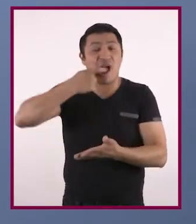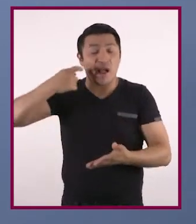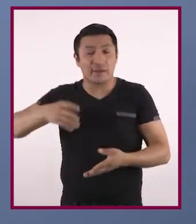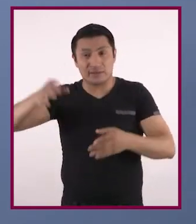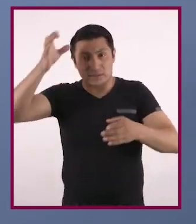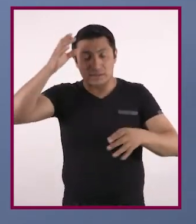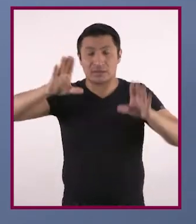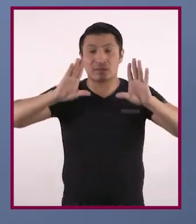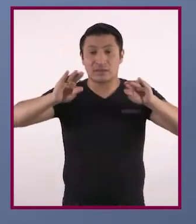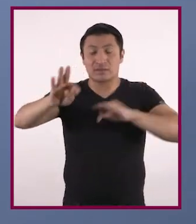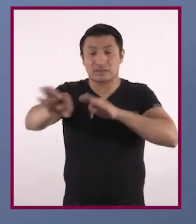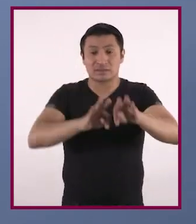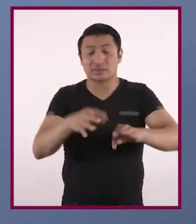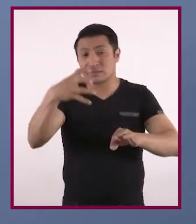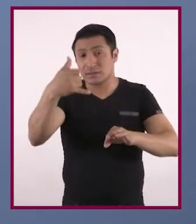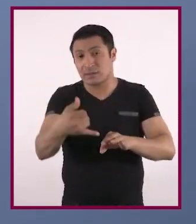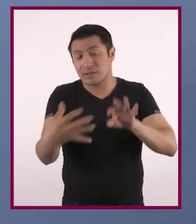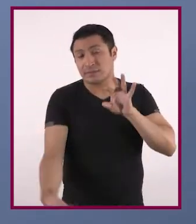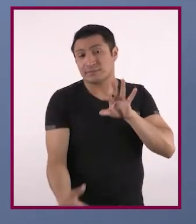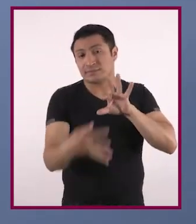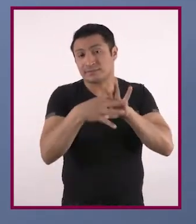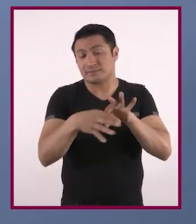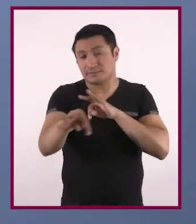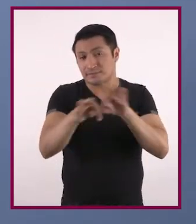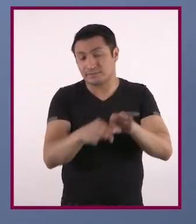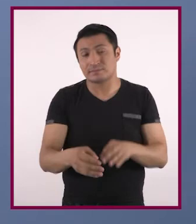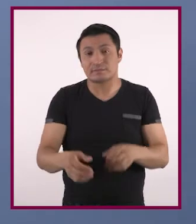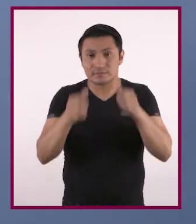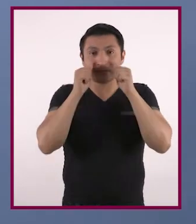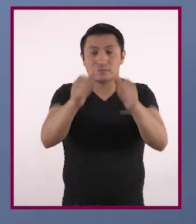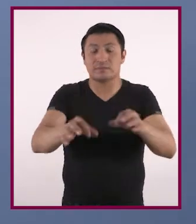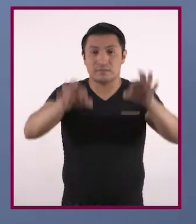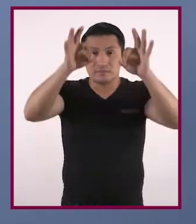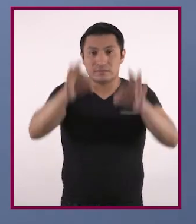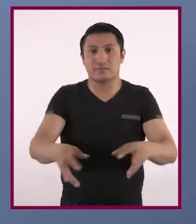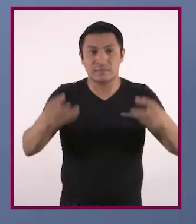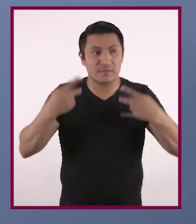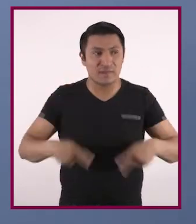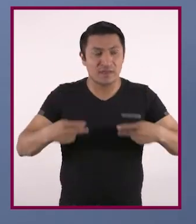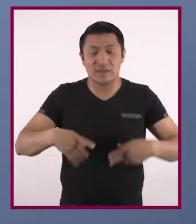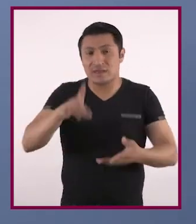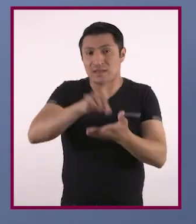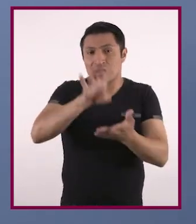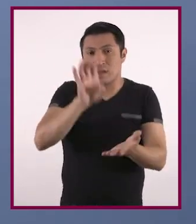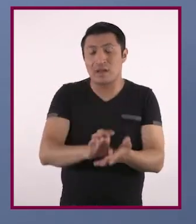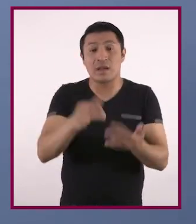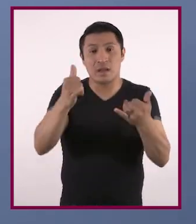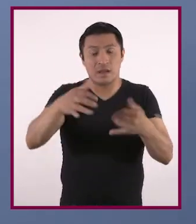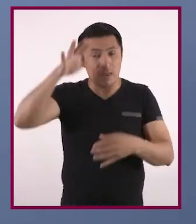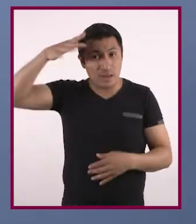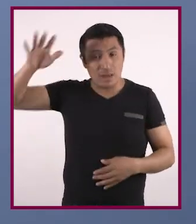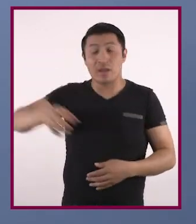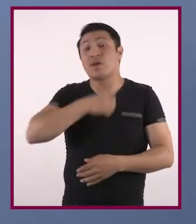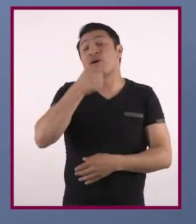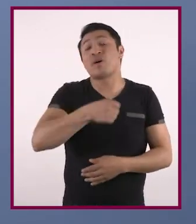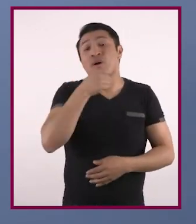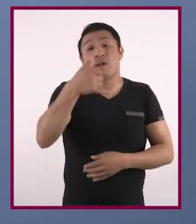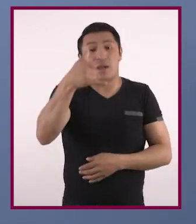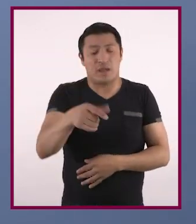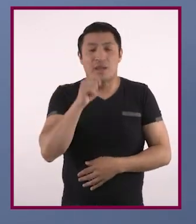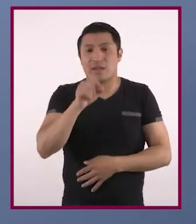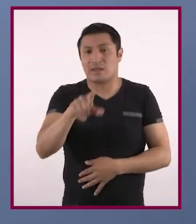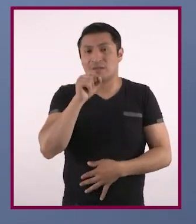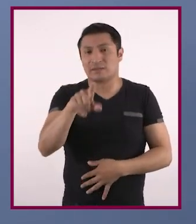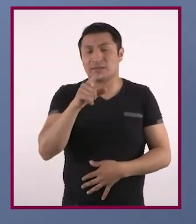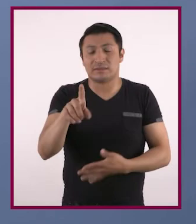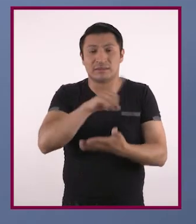para el empleo y vinculación laboral, a la atención específica de personas con discapacidad y adultos mayores, y por